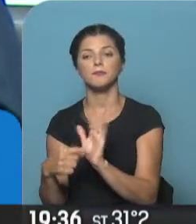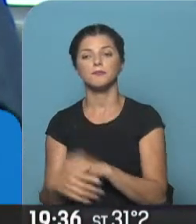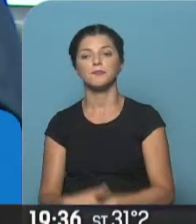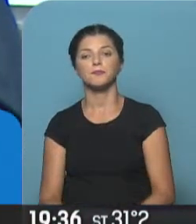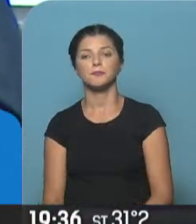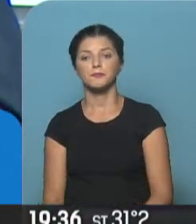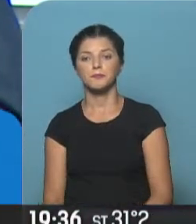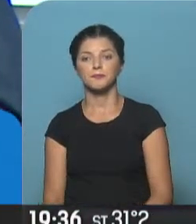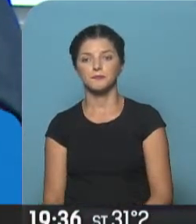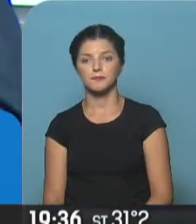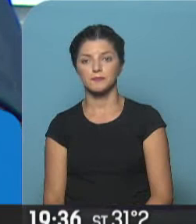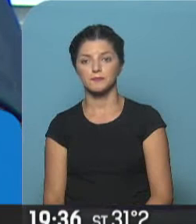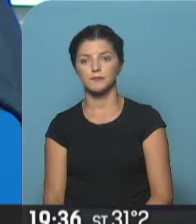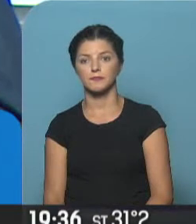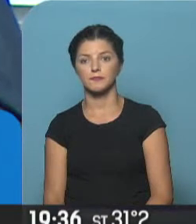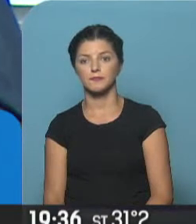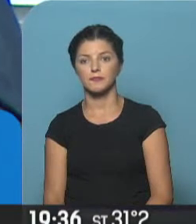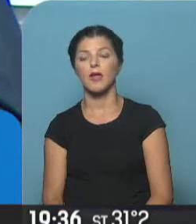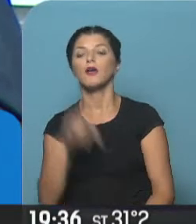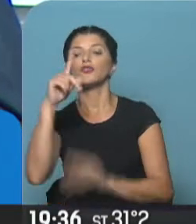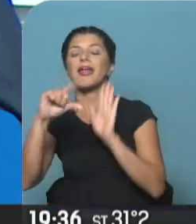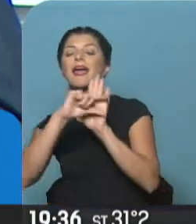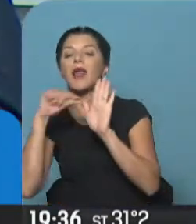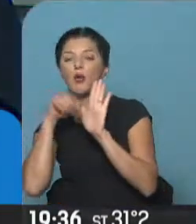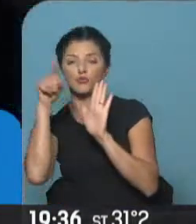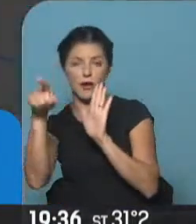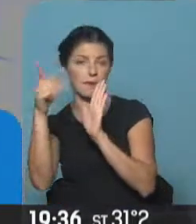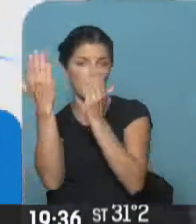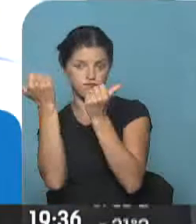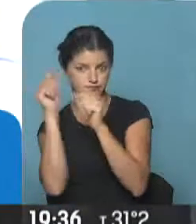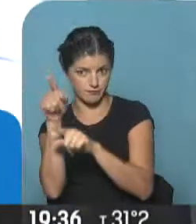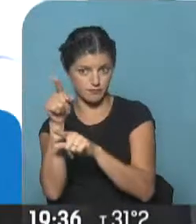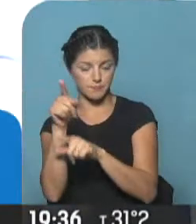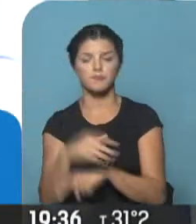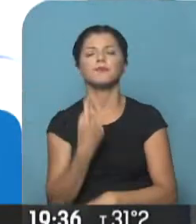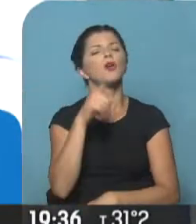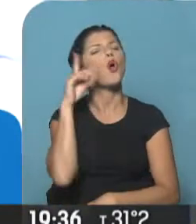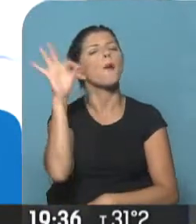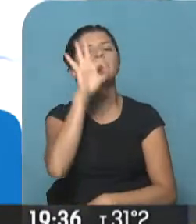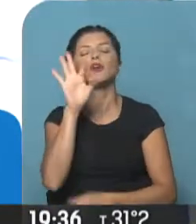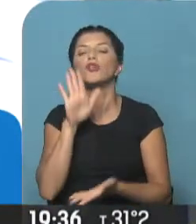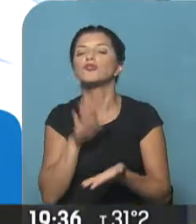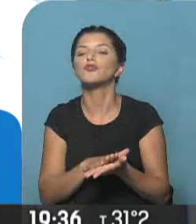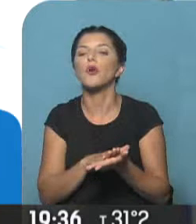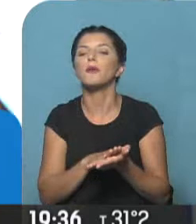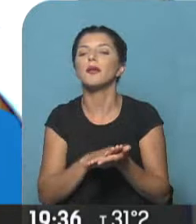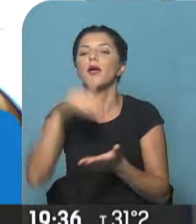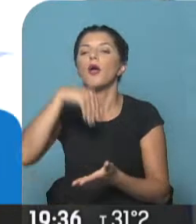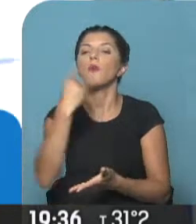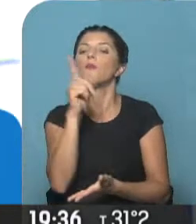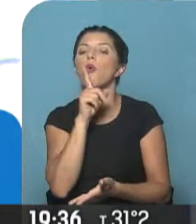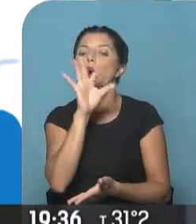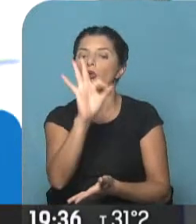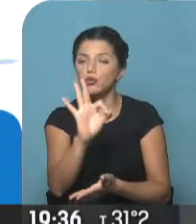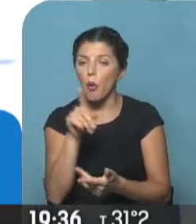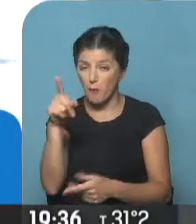para hacer uso de la cláusula de salida del jugador. ¿Qué reflexión y qué información tenés acerca de Damián Musto y si